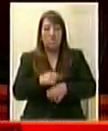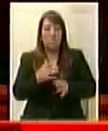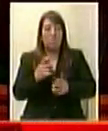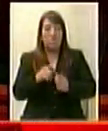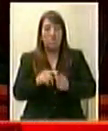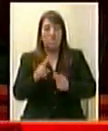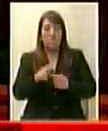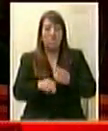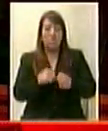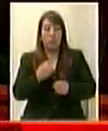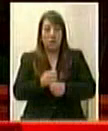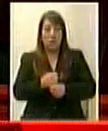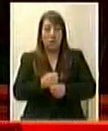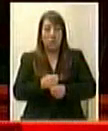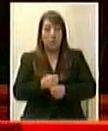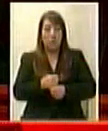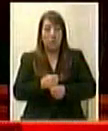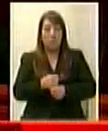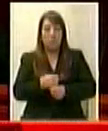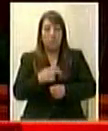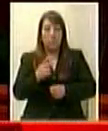hasta 2 años. Dos,